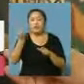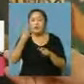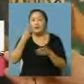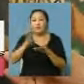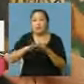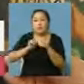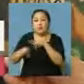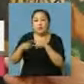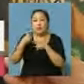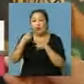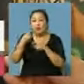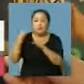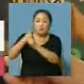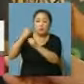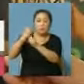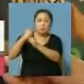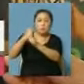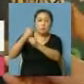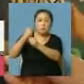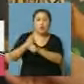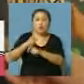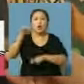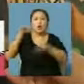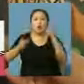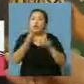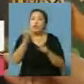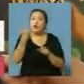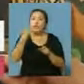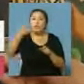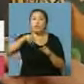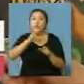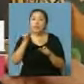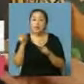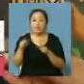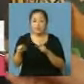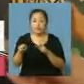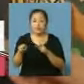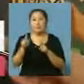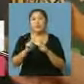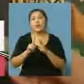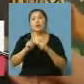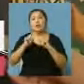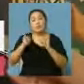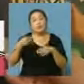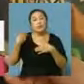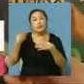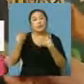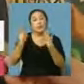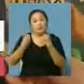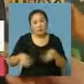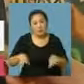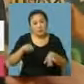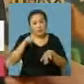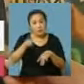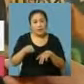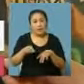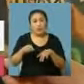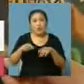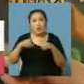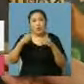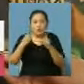especialistas que ya vienen trabajando, como la gente del INTA. Y bueno, estamos